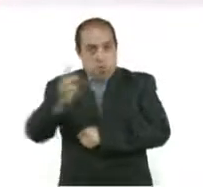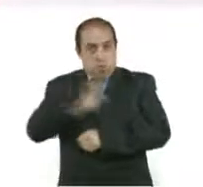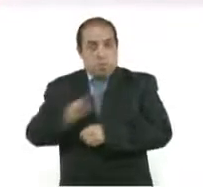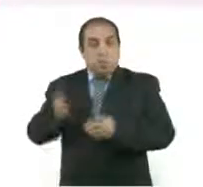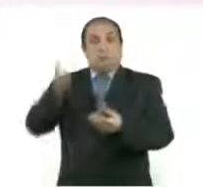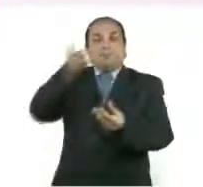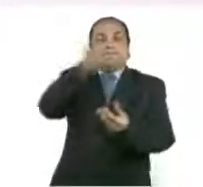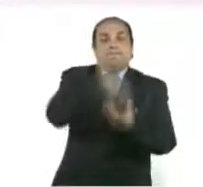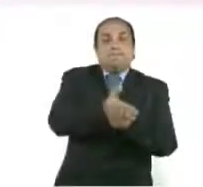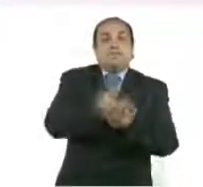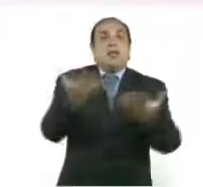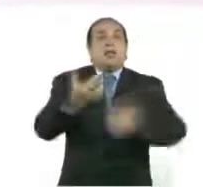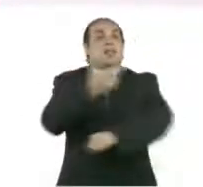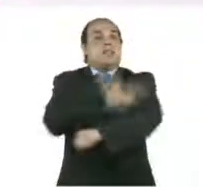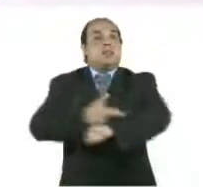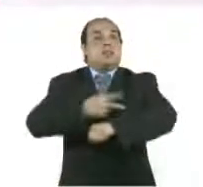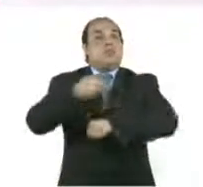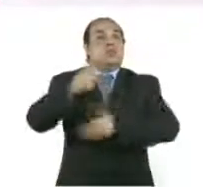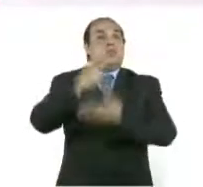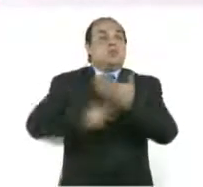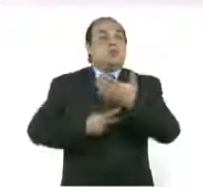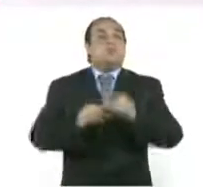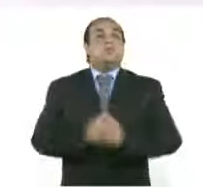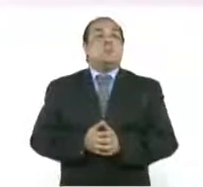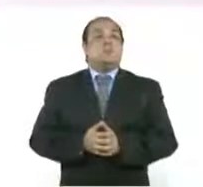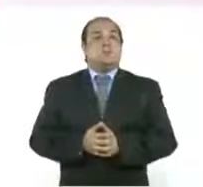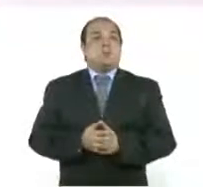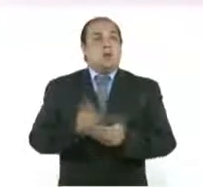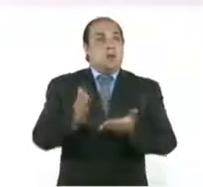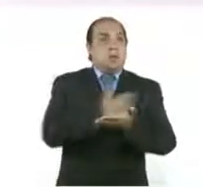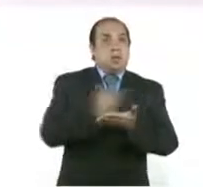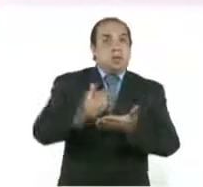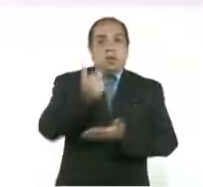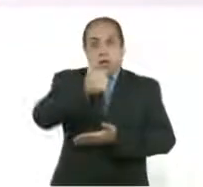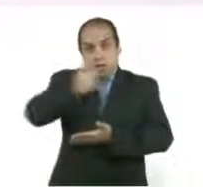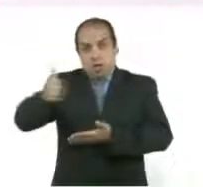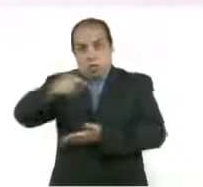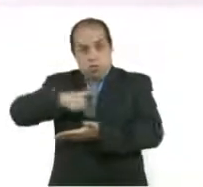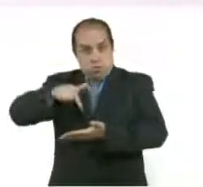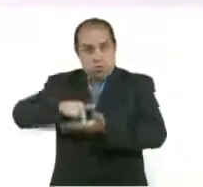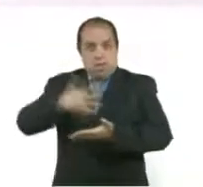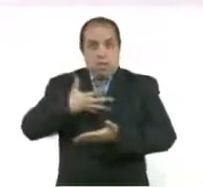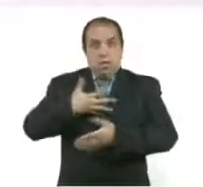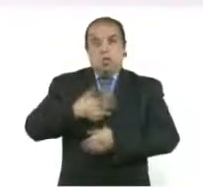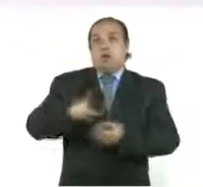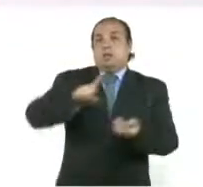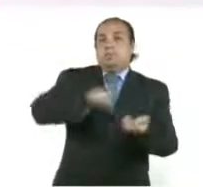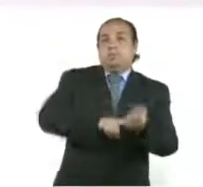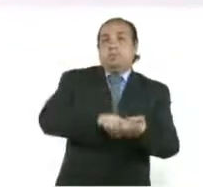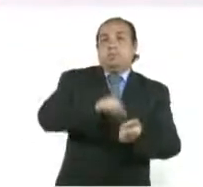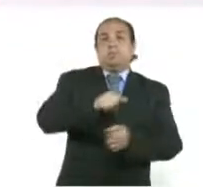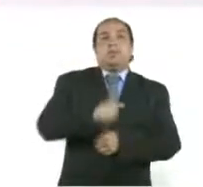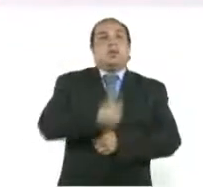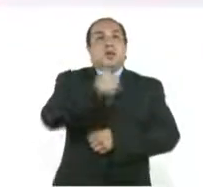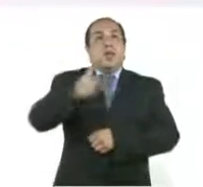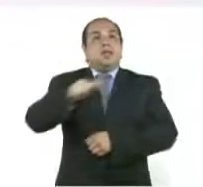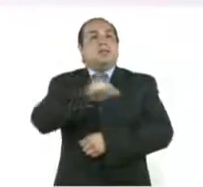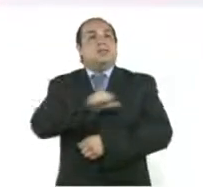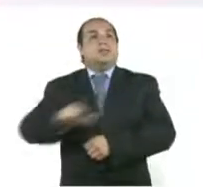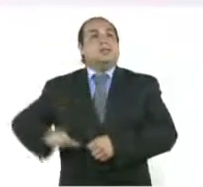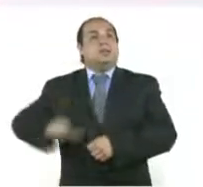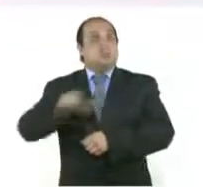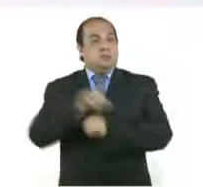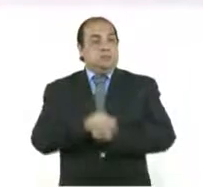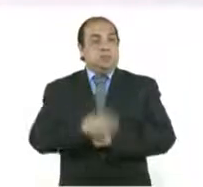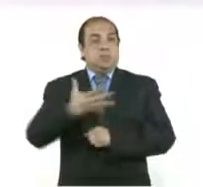sus programas. Adicional a cada una de las sedes que tenemos en las 16 alcaldías, dando un total